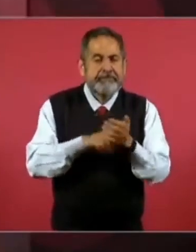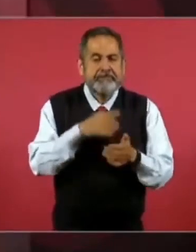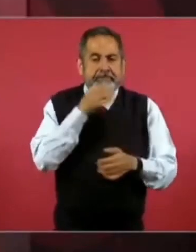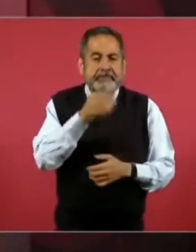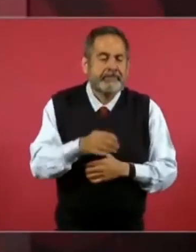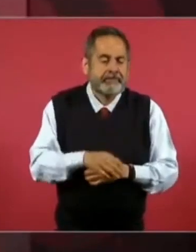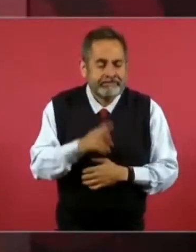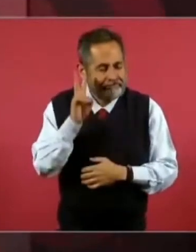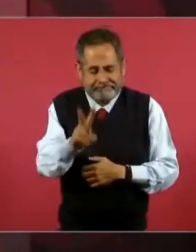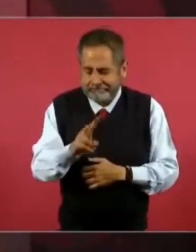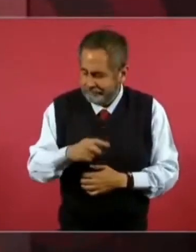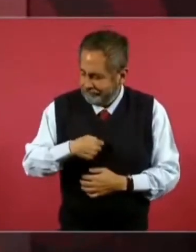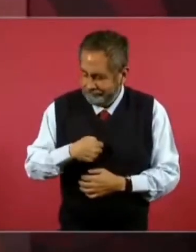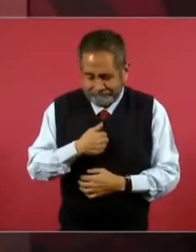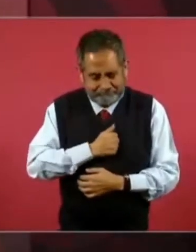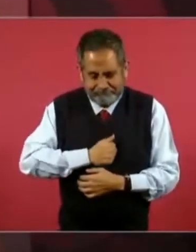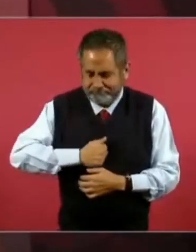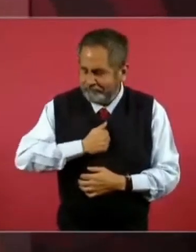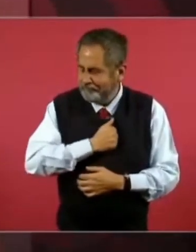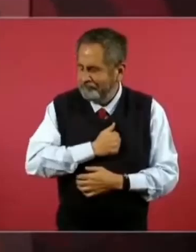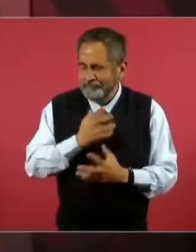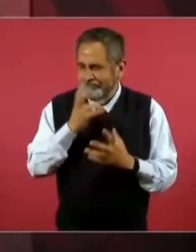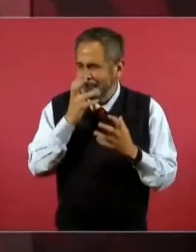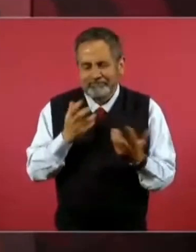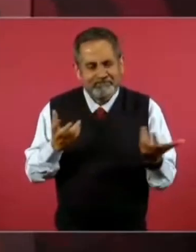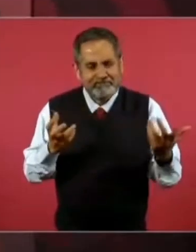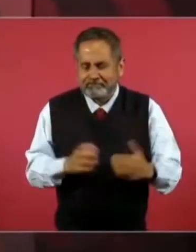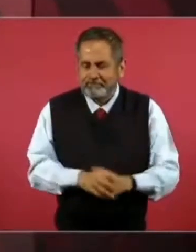que lamento mucho